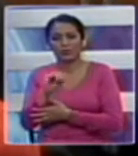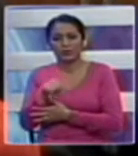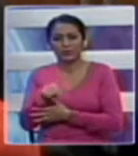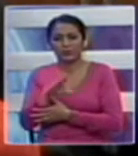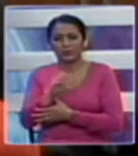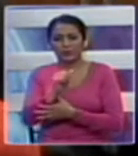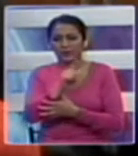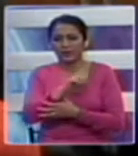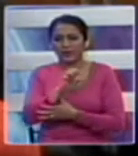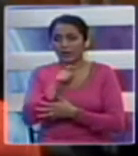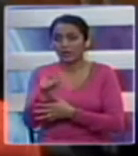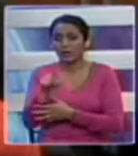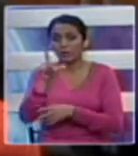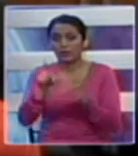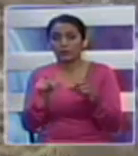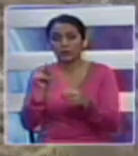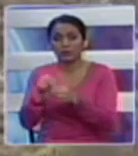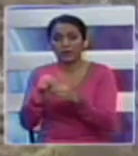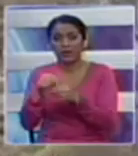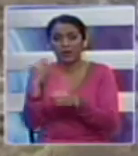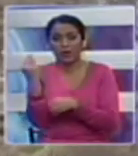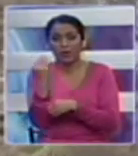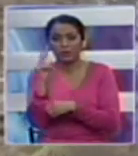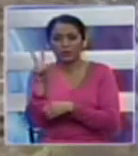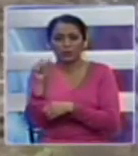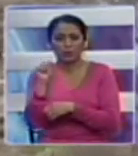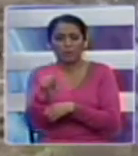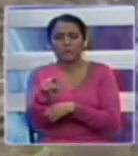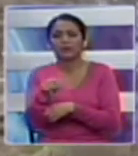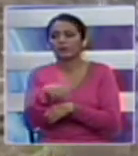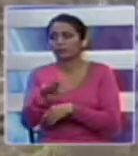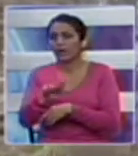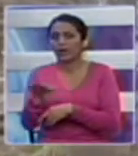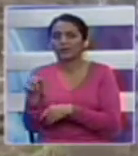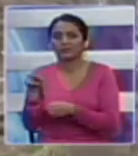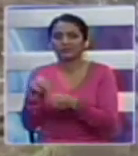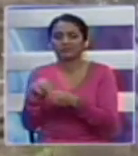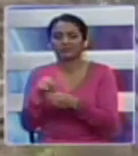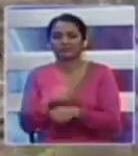de más de 2.000 estudiantes que van a estar en las aulas. En Cuenca, Leonardo Sánchez, Telerama Noticias.